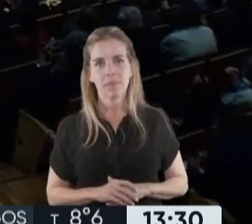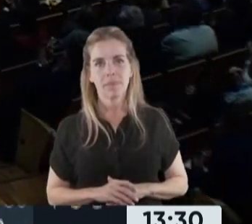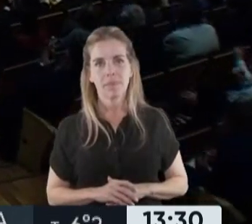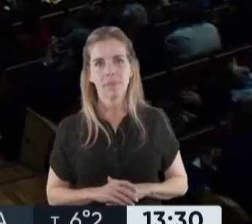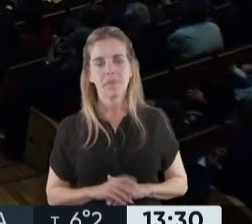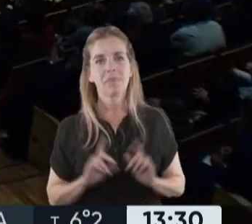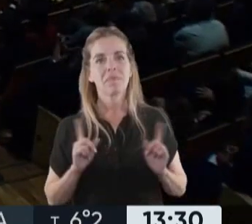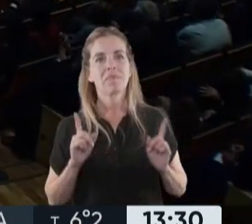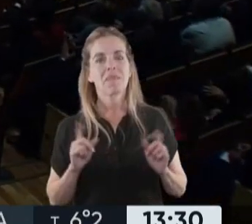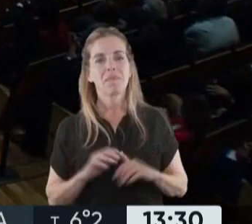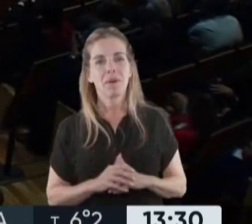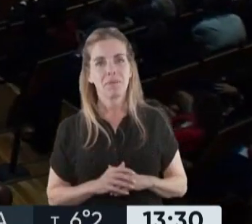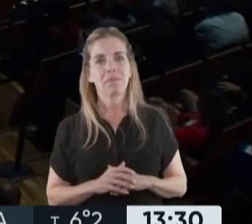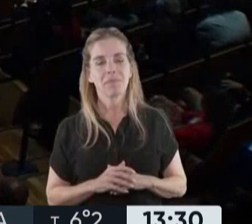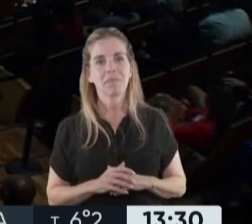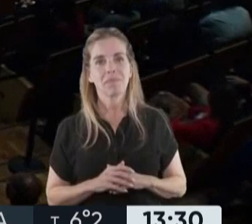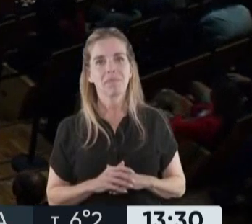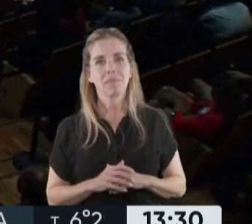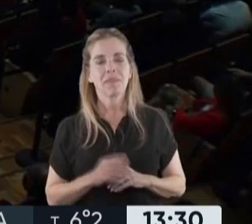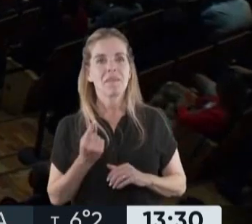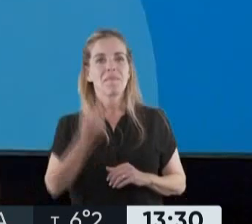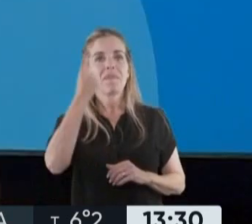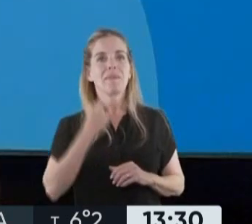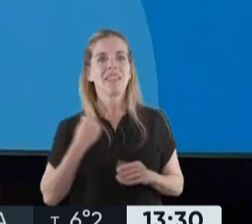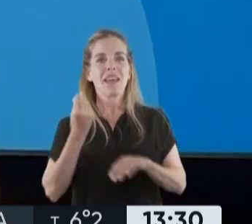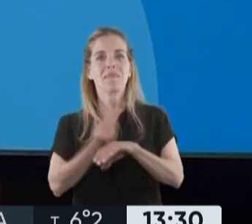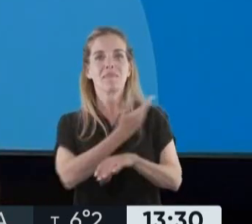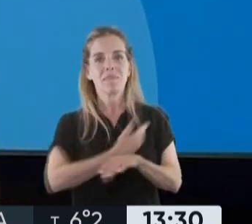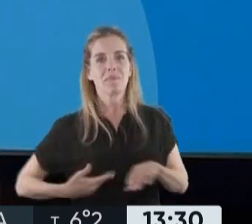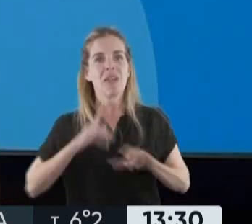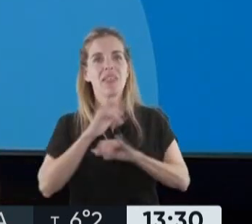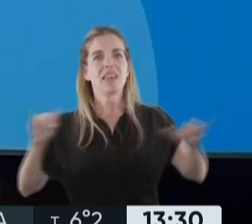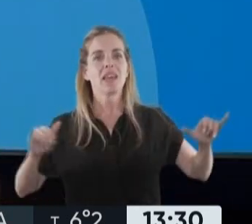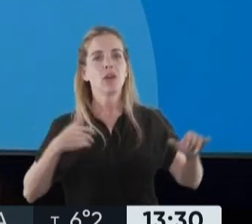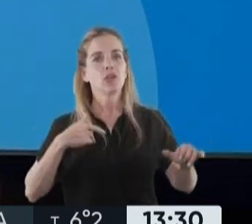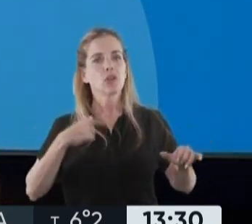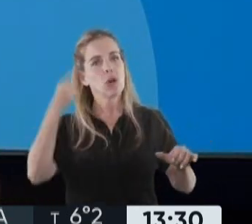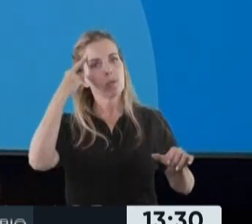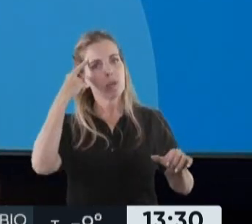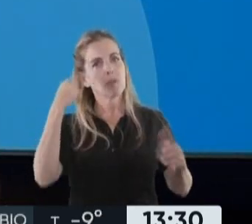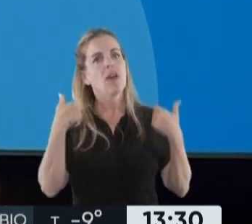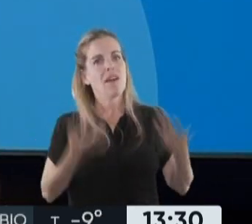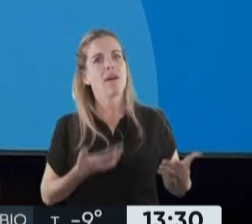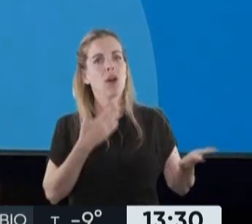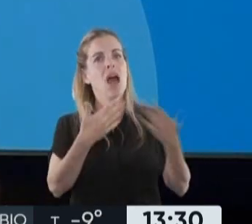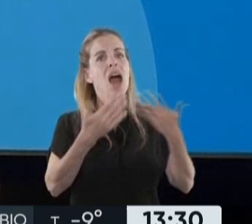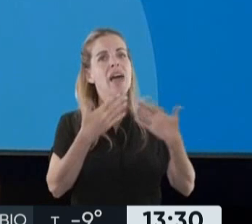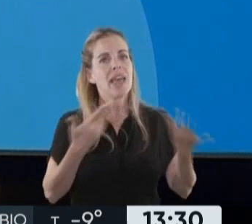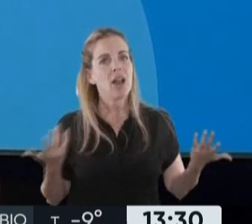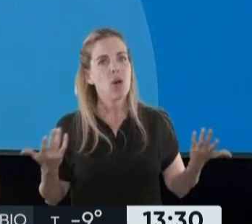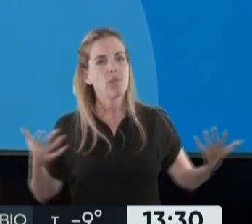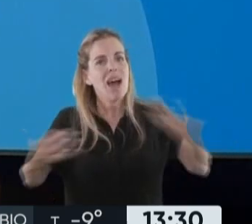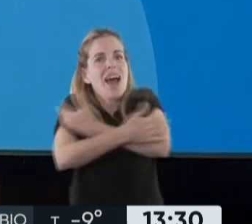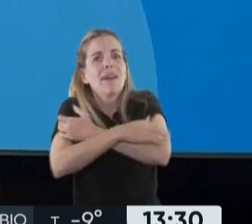Como dije el primer día, yo sigo apostando al diálogo. Les doy las gracias a todos los que